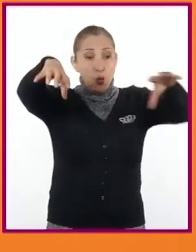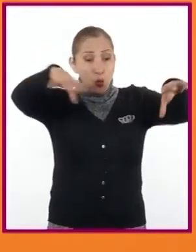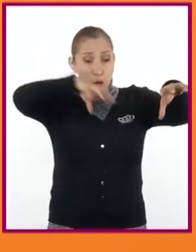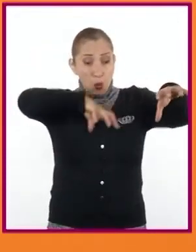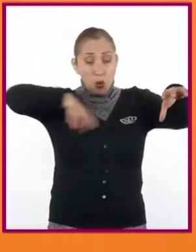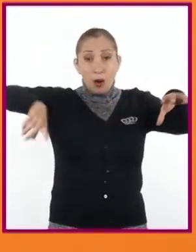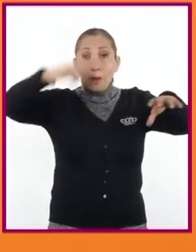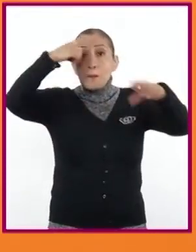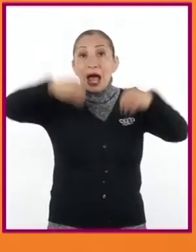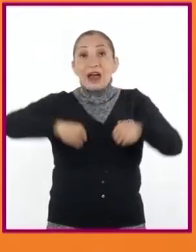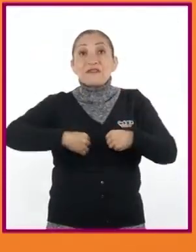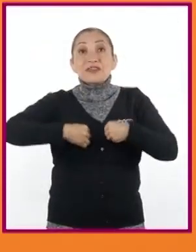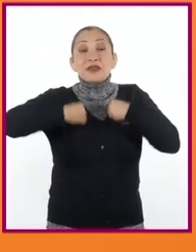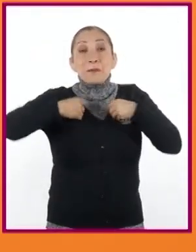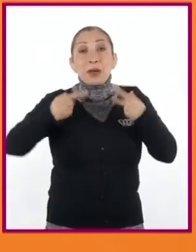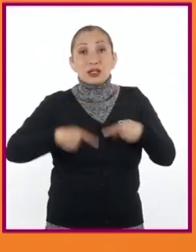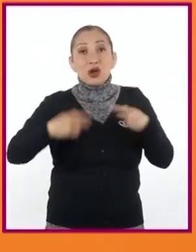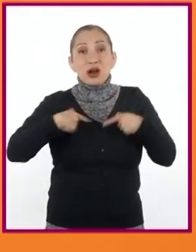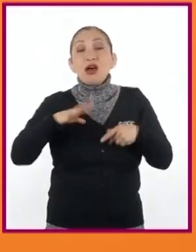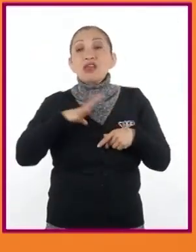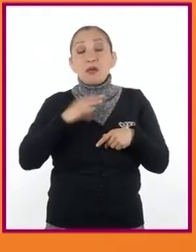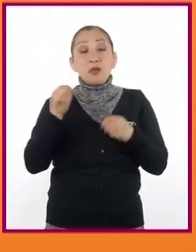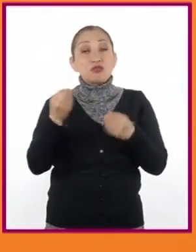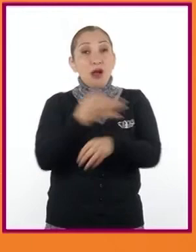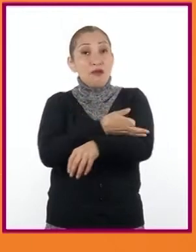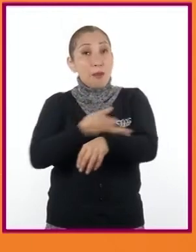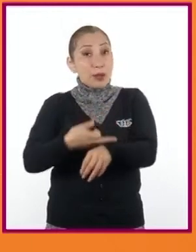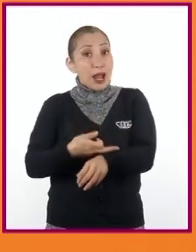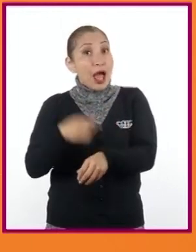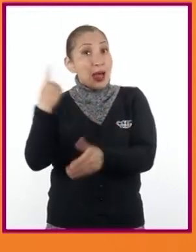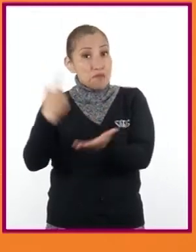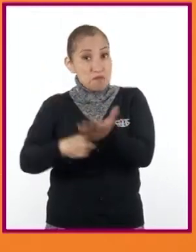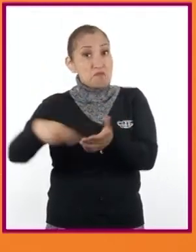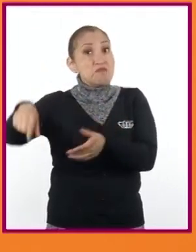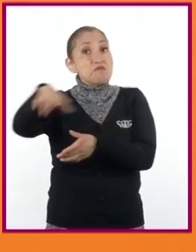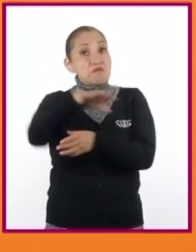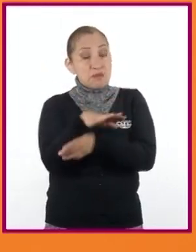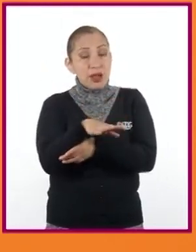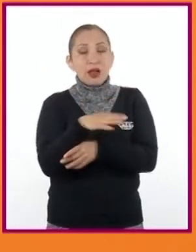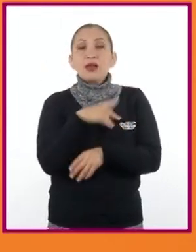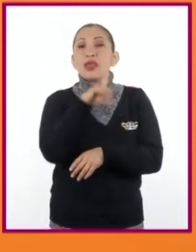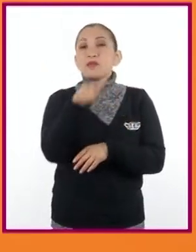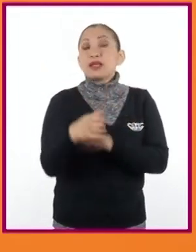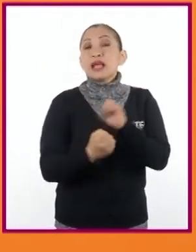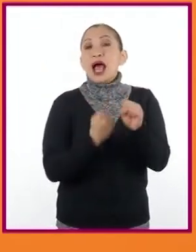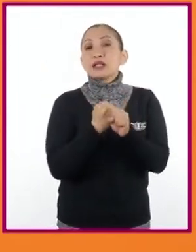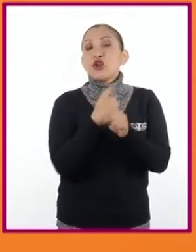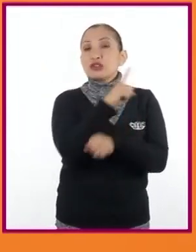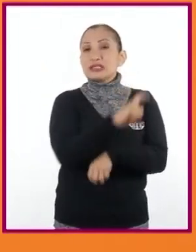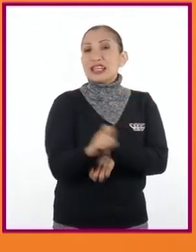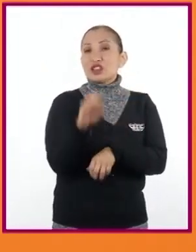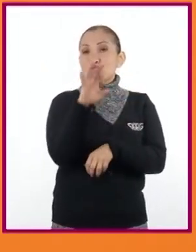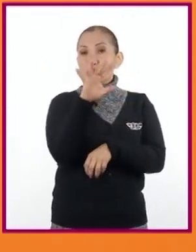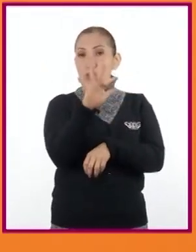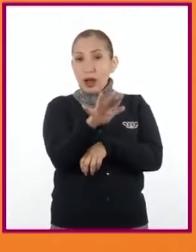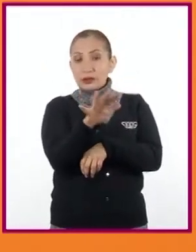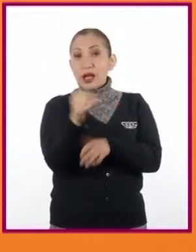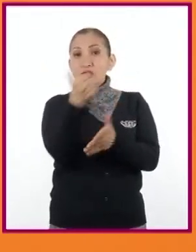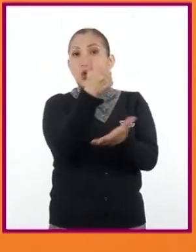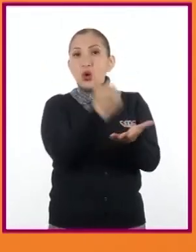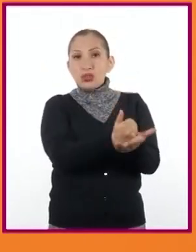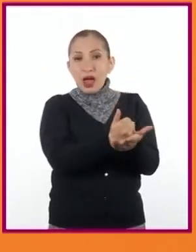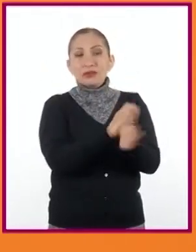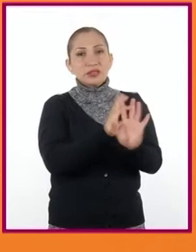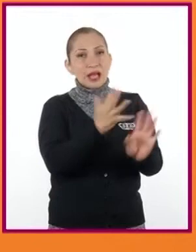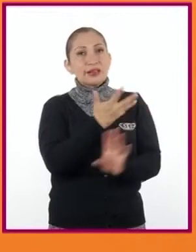habitacionales que dotaban de techo a varias familias a la vez. Hacia el año 150, la ciudad ya